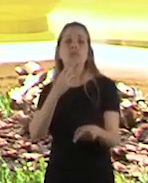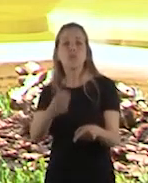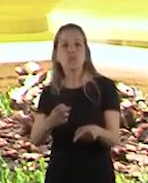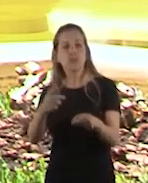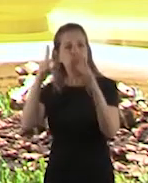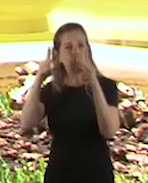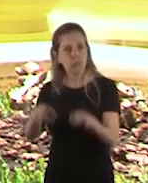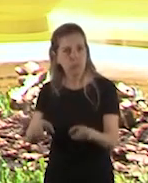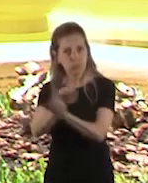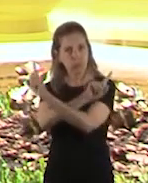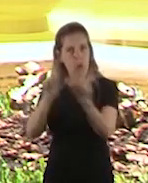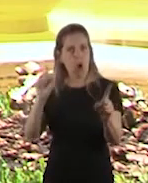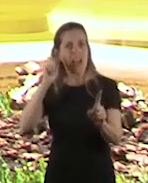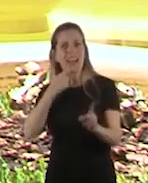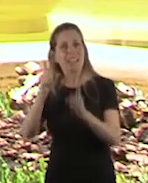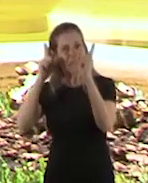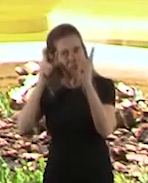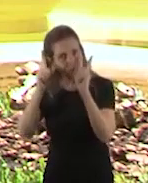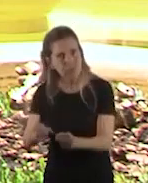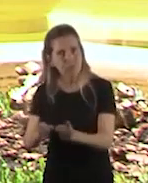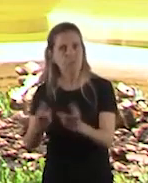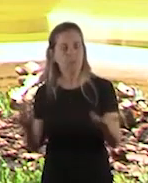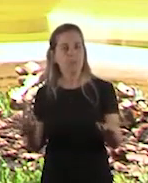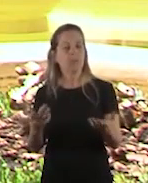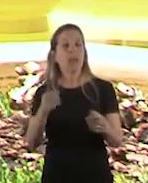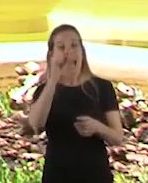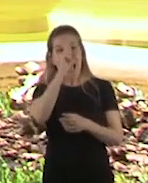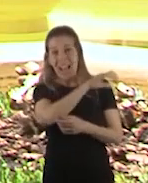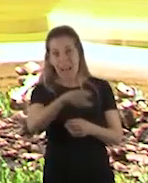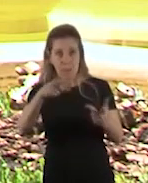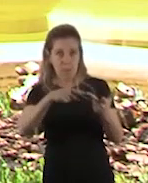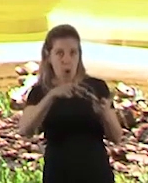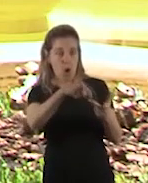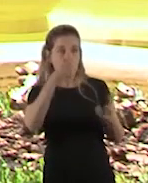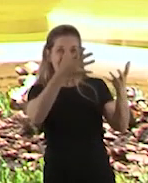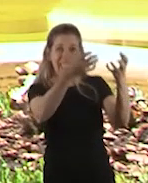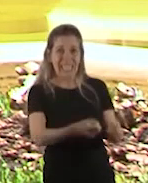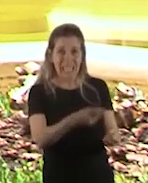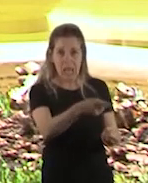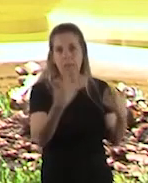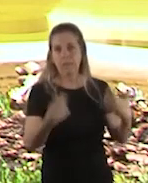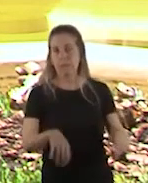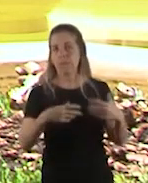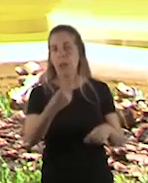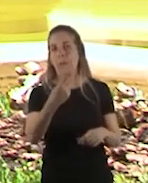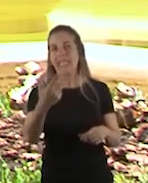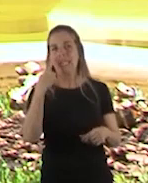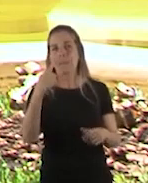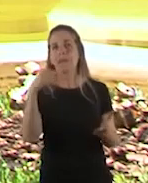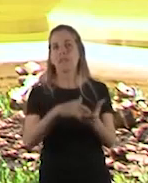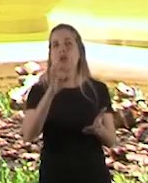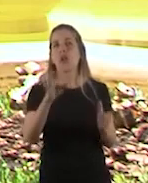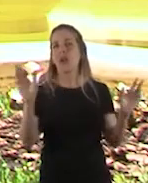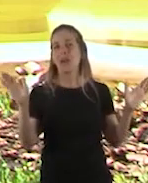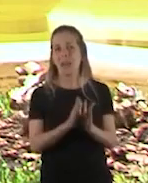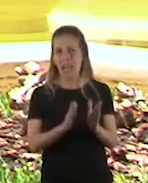ininterrumpido. Ante la sequía, que nos privó de 23 mil millones de dólares, apostamos a